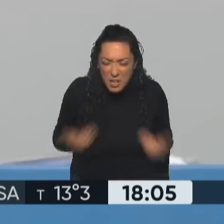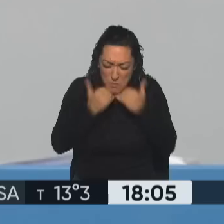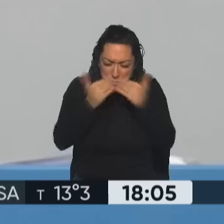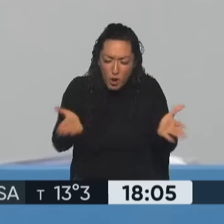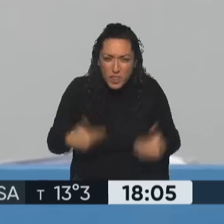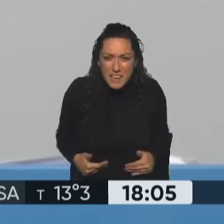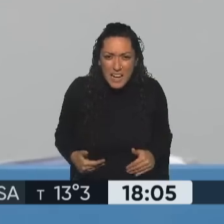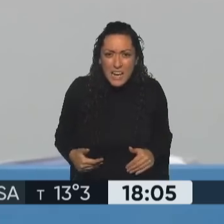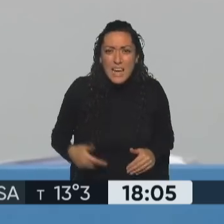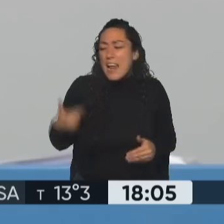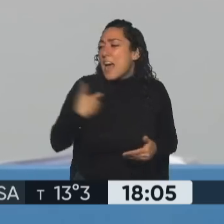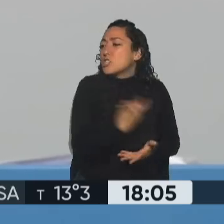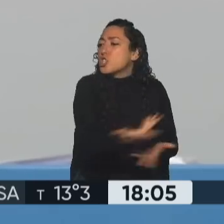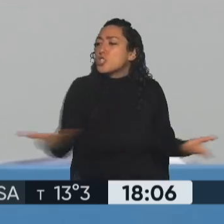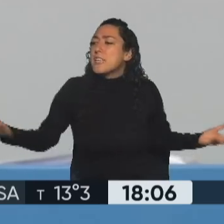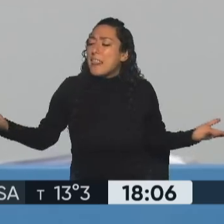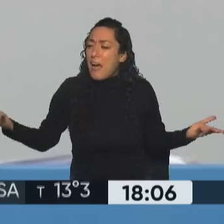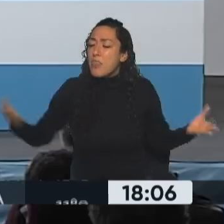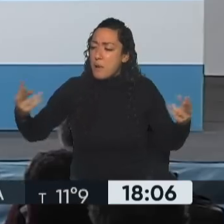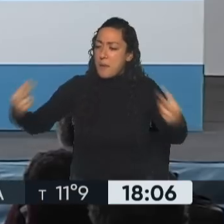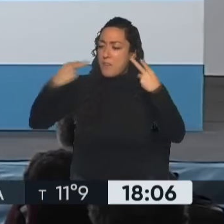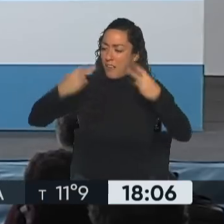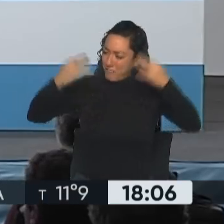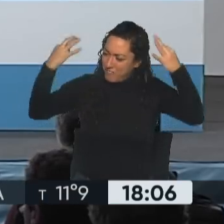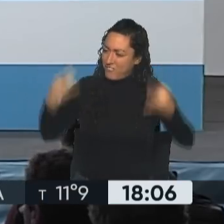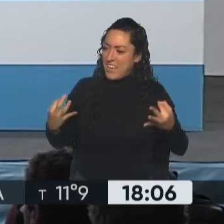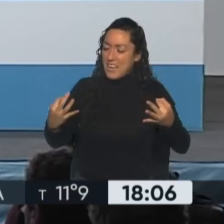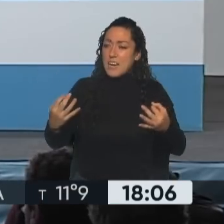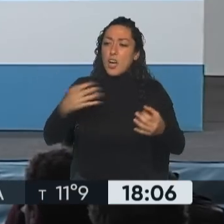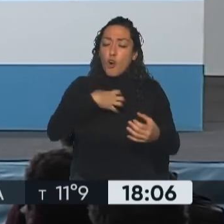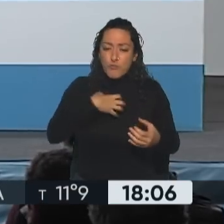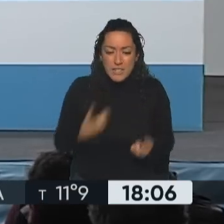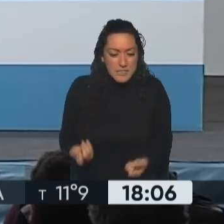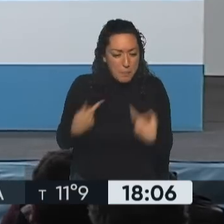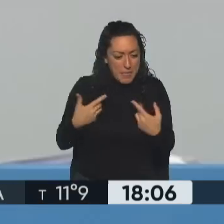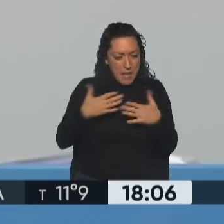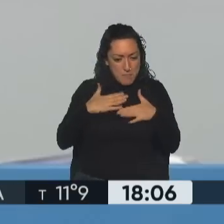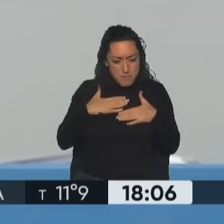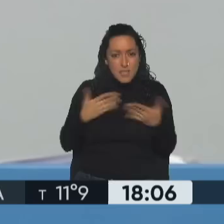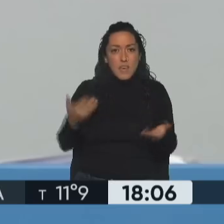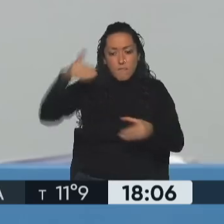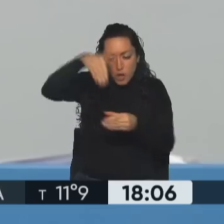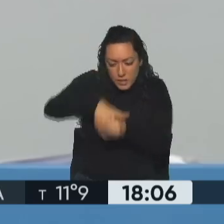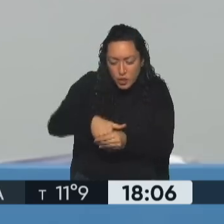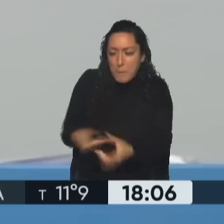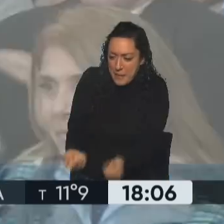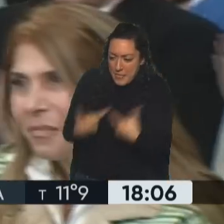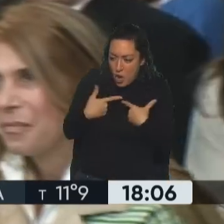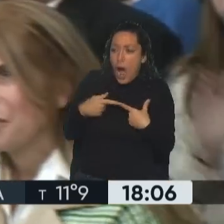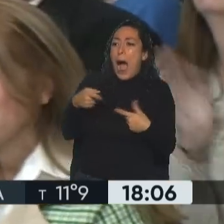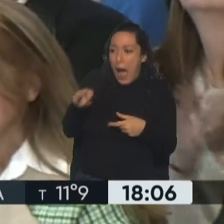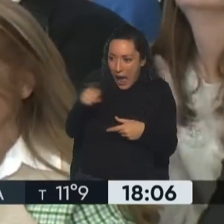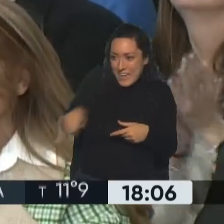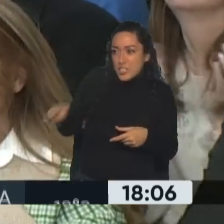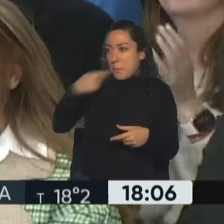con la sociedad, con los argentinos, con los que confiaron en nosotros, con los que nos votaron. Con esos me